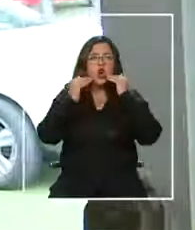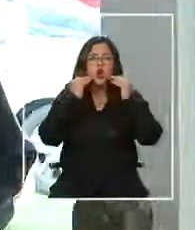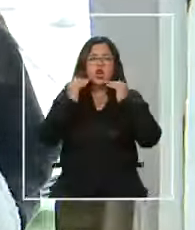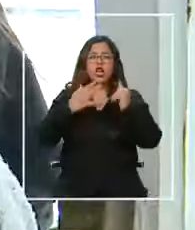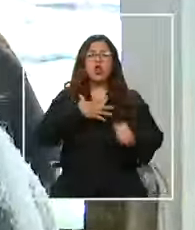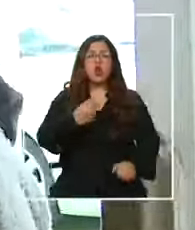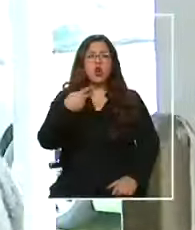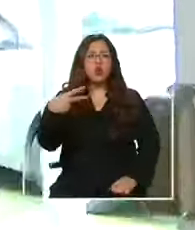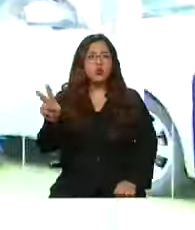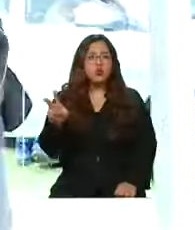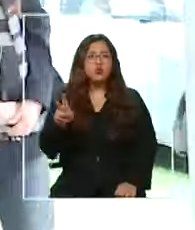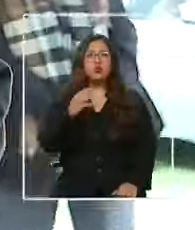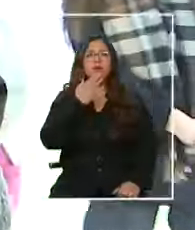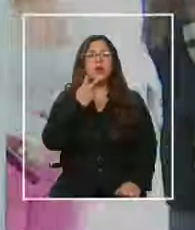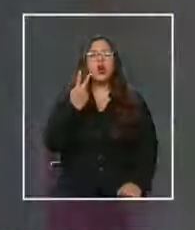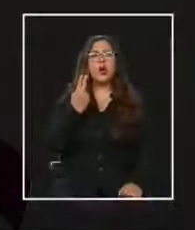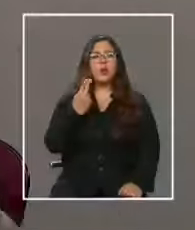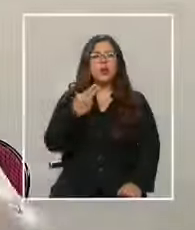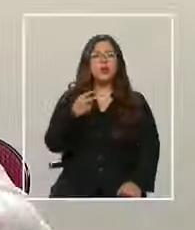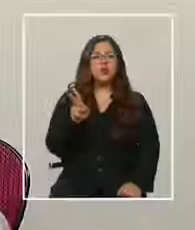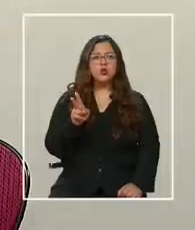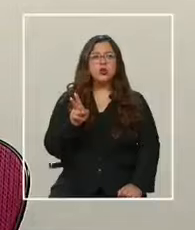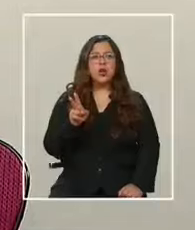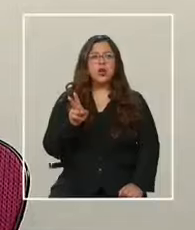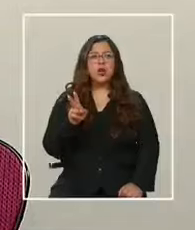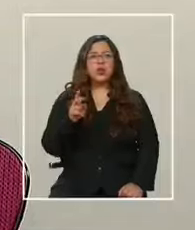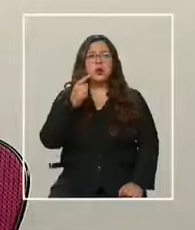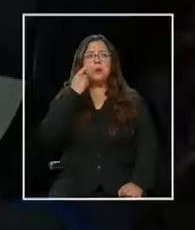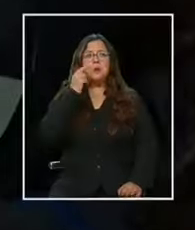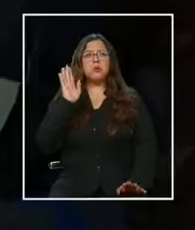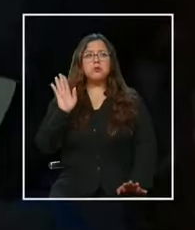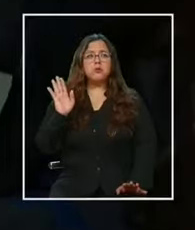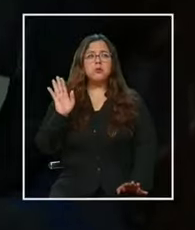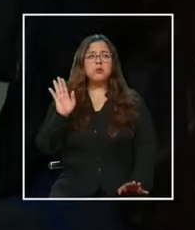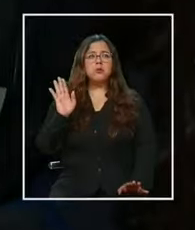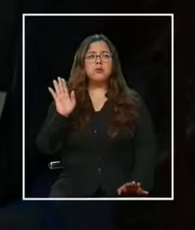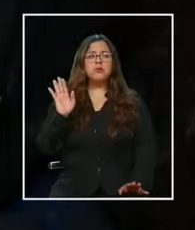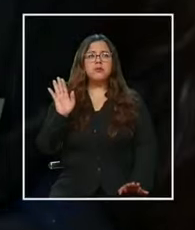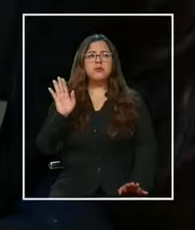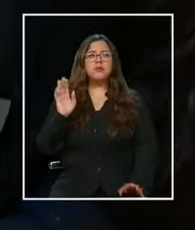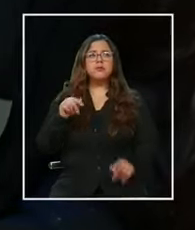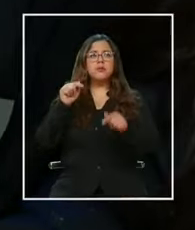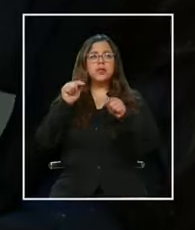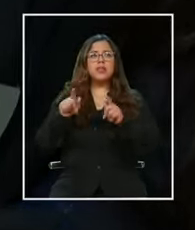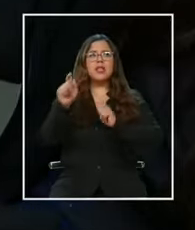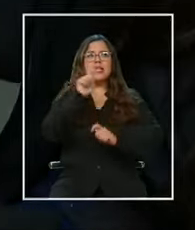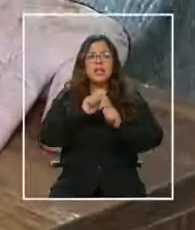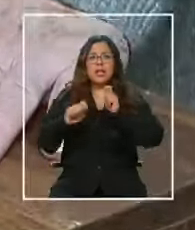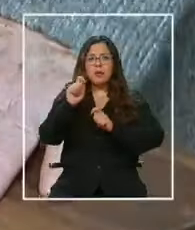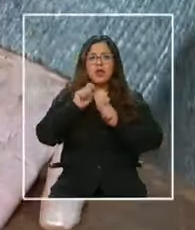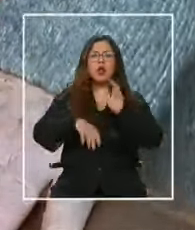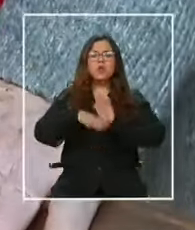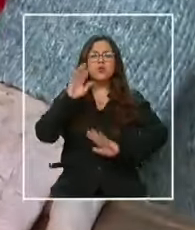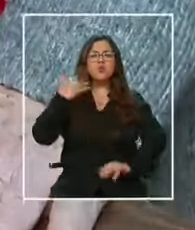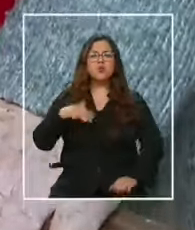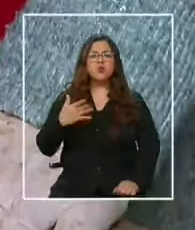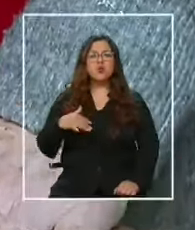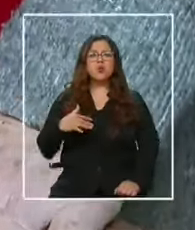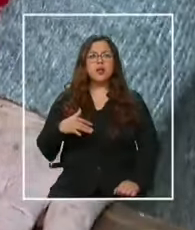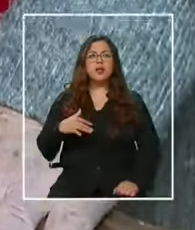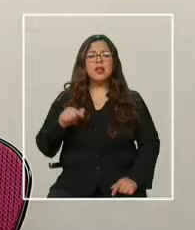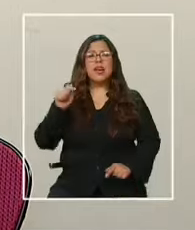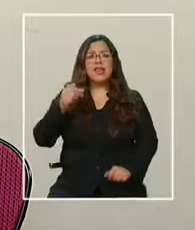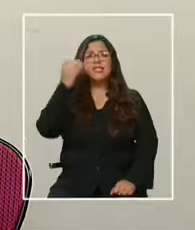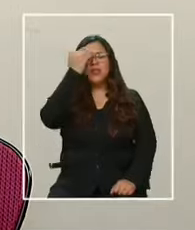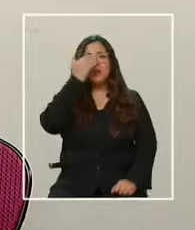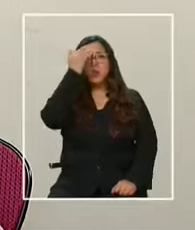con sus hijos, que comparta con su pareja? Yo te diría que es una de las terapias más importantes porque se